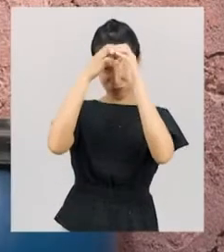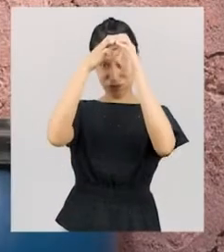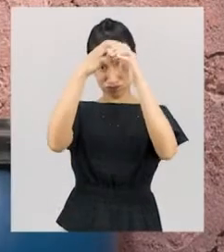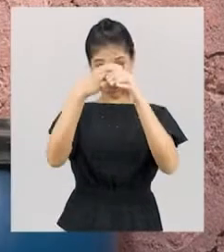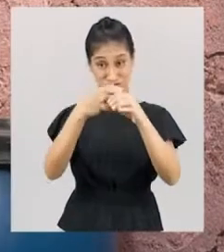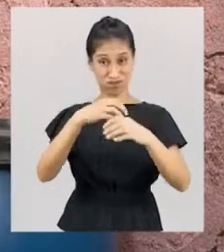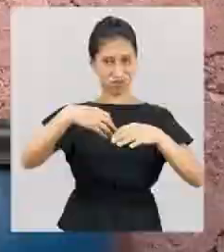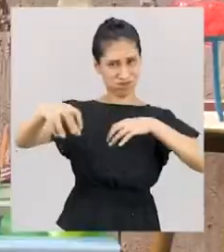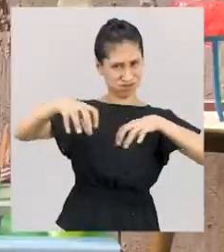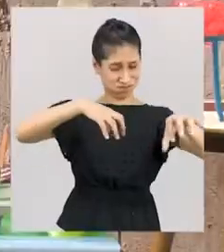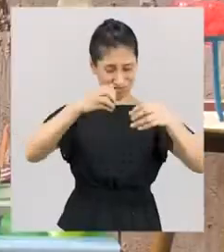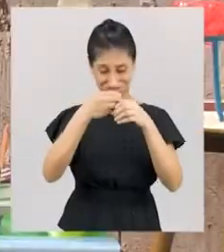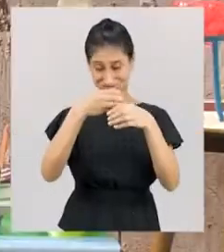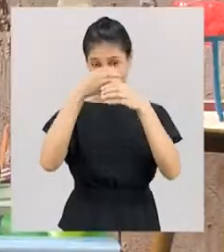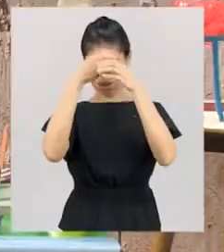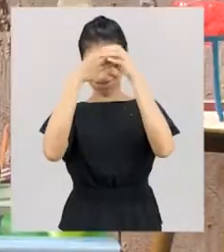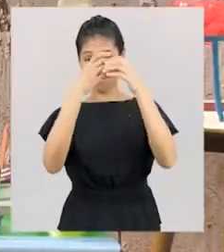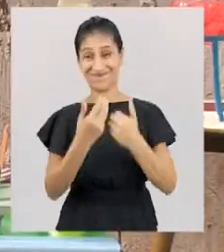Cori. Ya te la sabes de memoria. Sí.